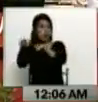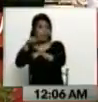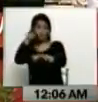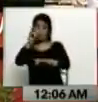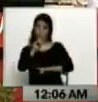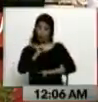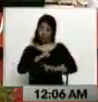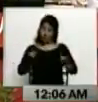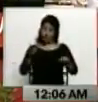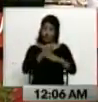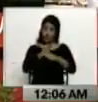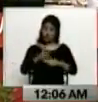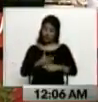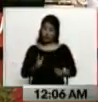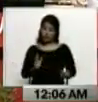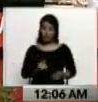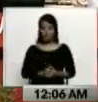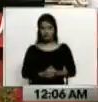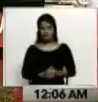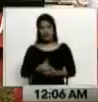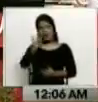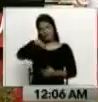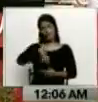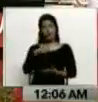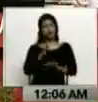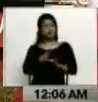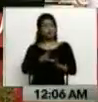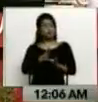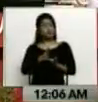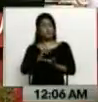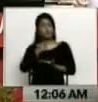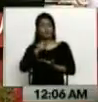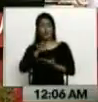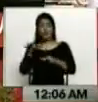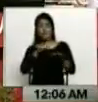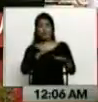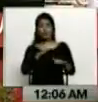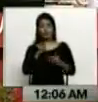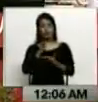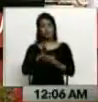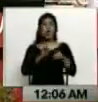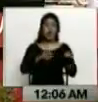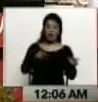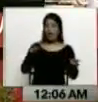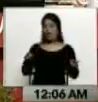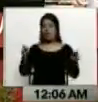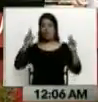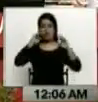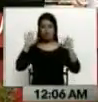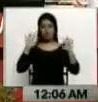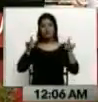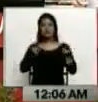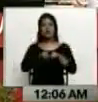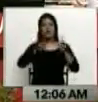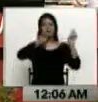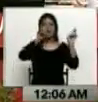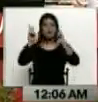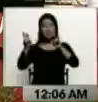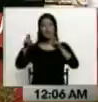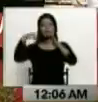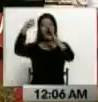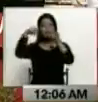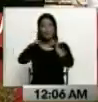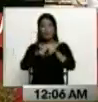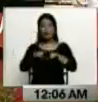son así los equilibrados se apoyan en una nefasta frase de lado y lado una frase de película